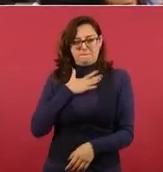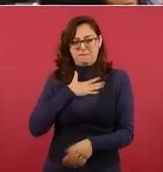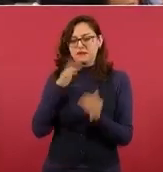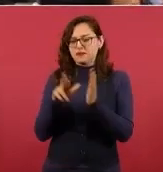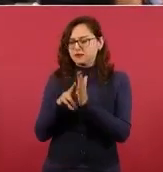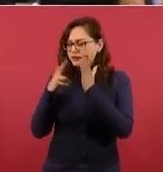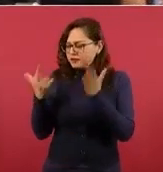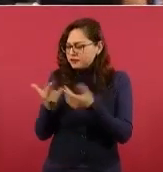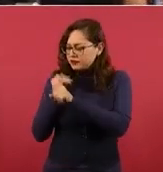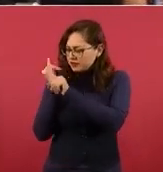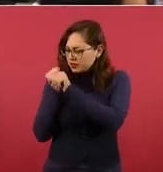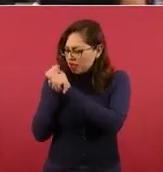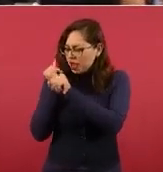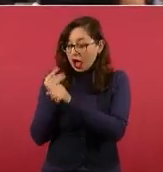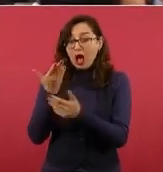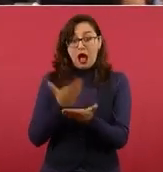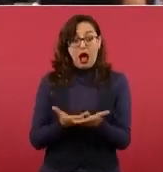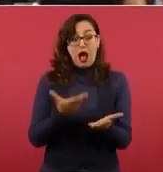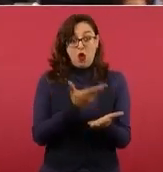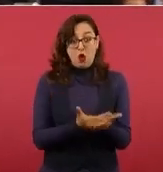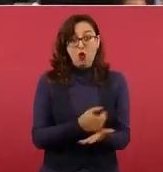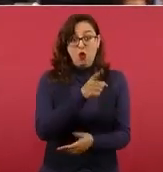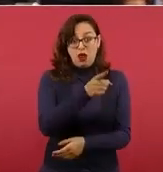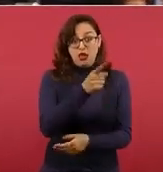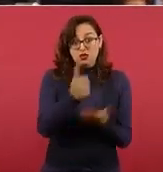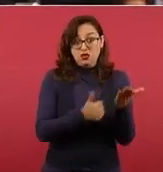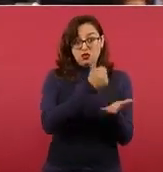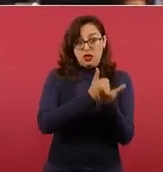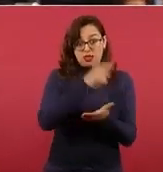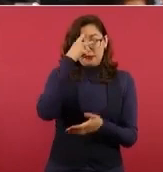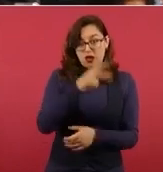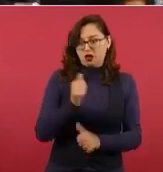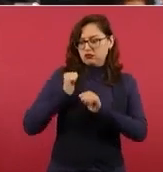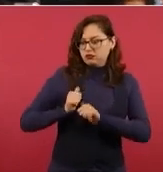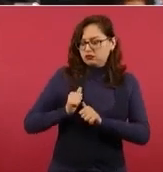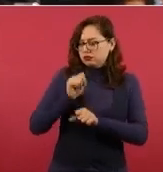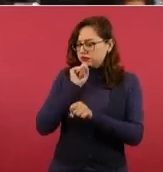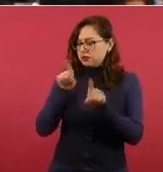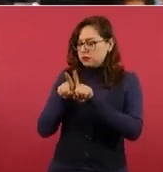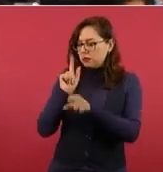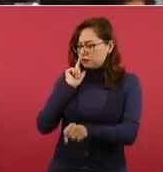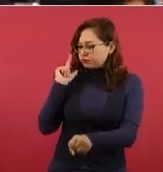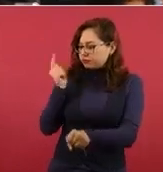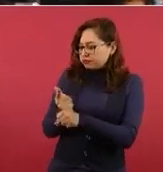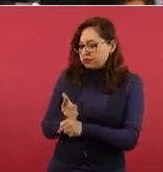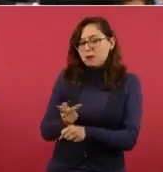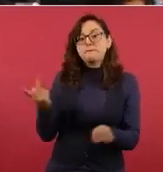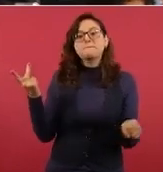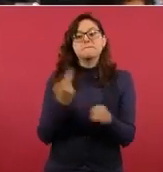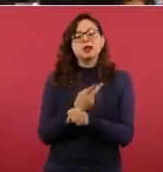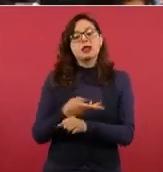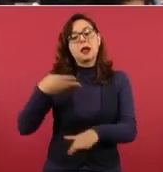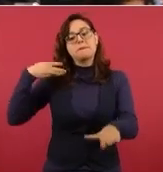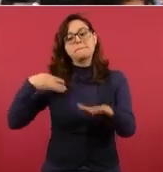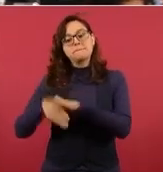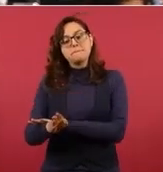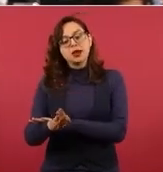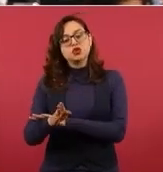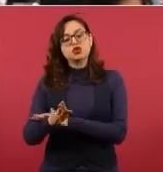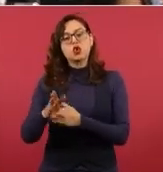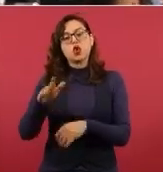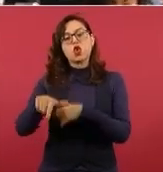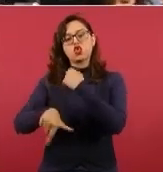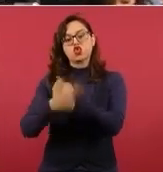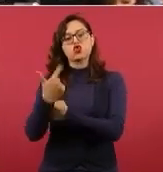incluso las actuales autoridades de la Ciudad de México, que tiene que ver con la línea 12. Se trata, señor